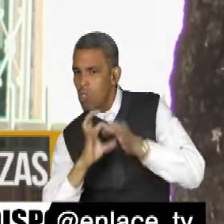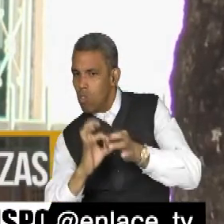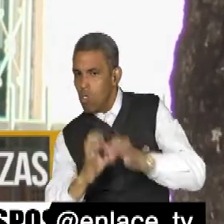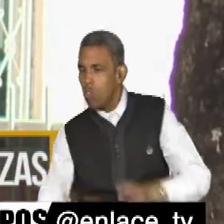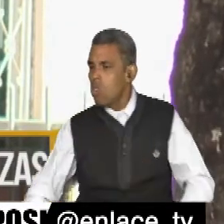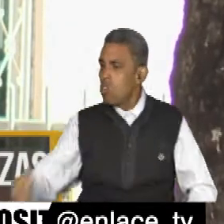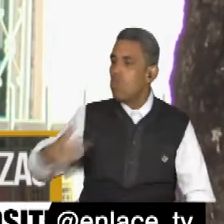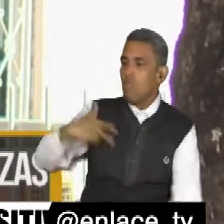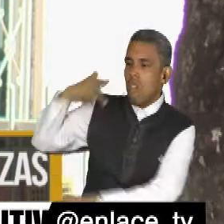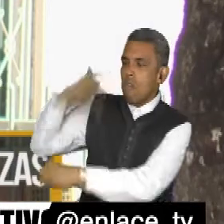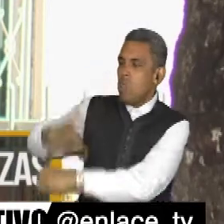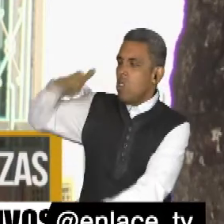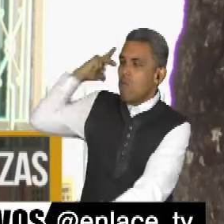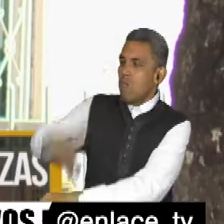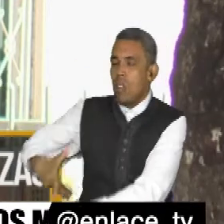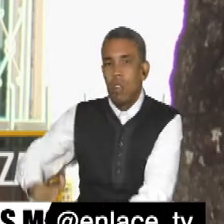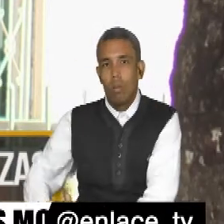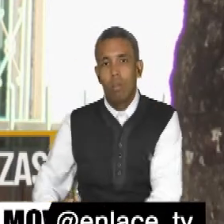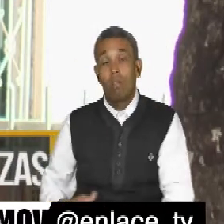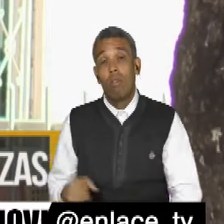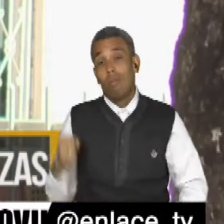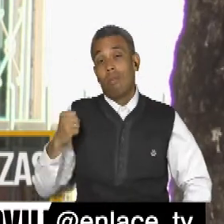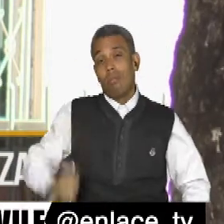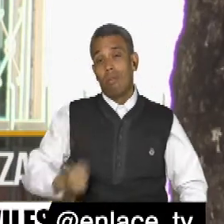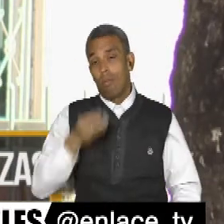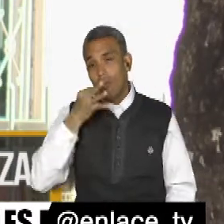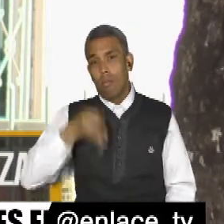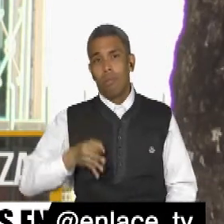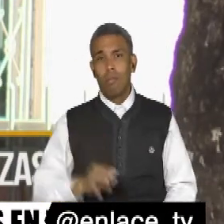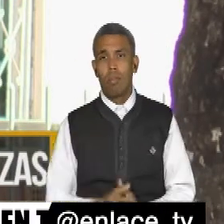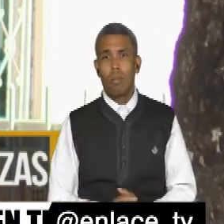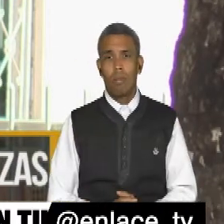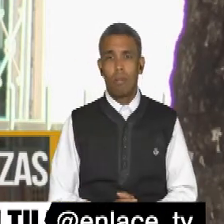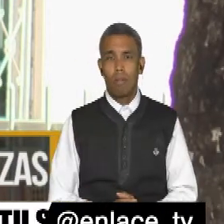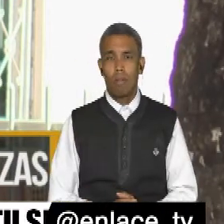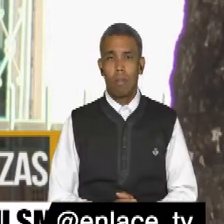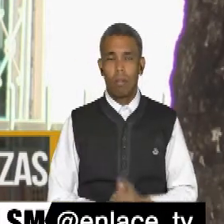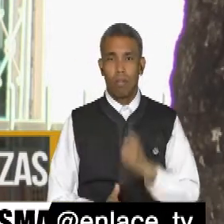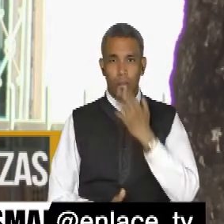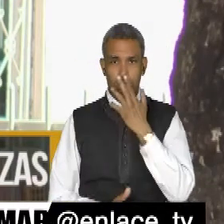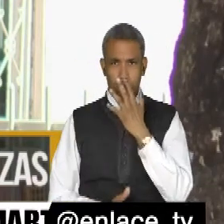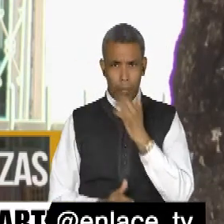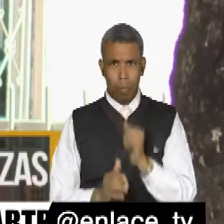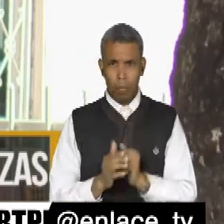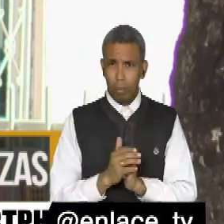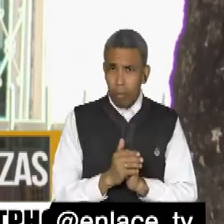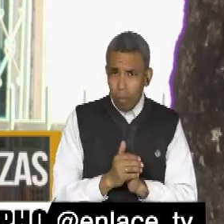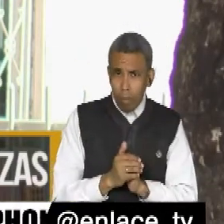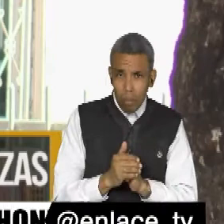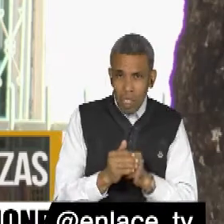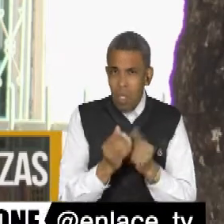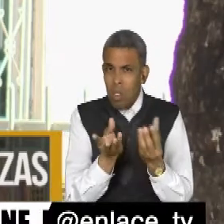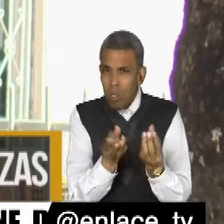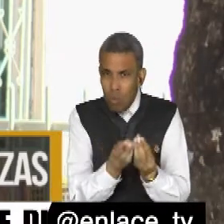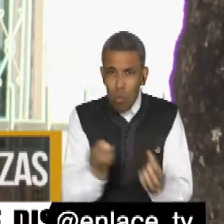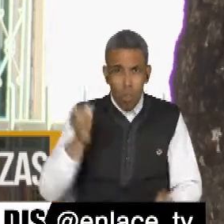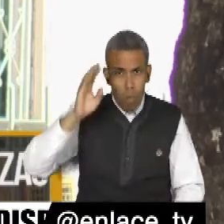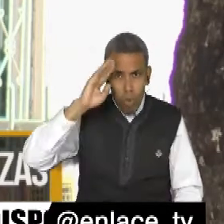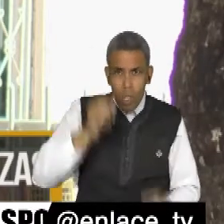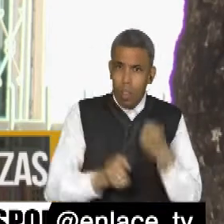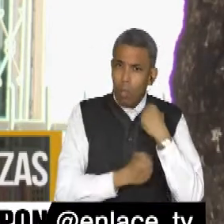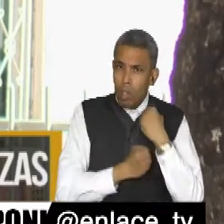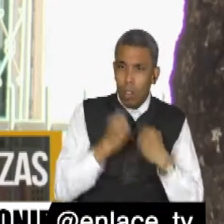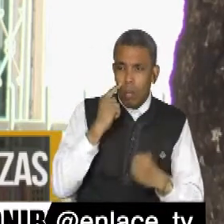a las autoridades y también a los grupos delincuenciales para que no involucren precisamente a los campesinos que viven en esta zona del sur de Bolívar en